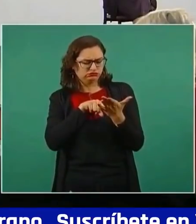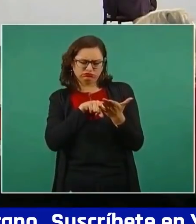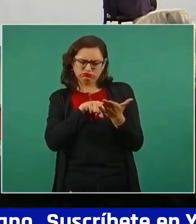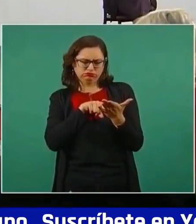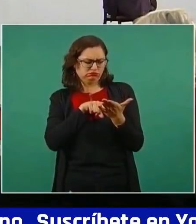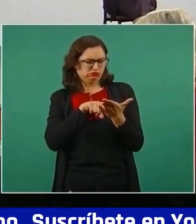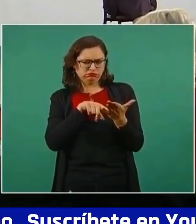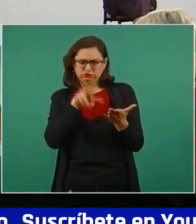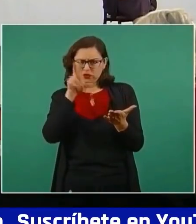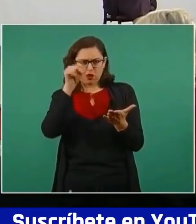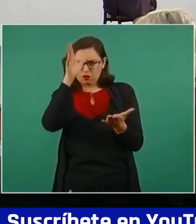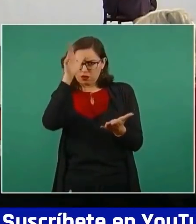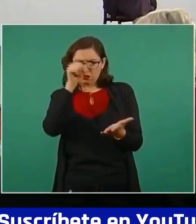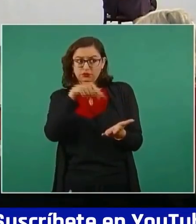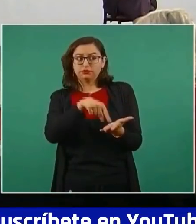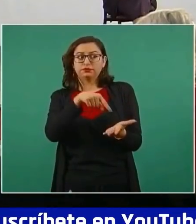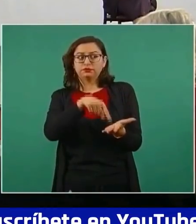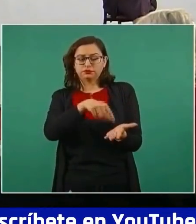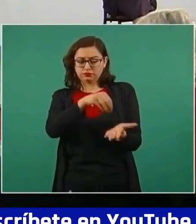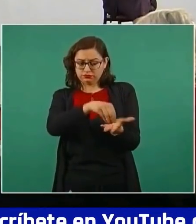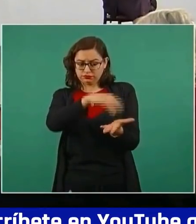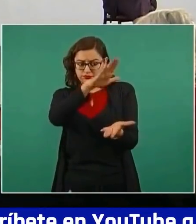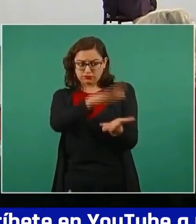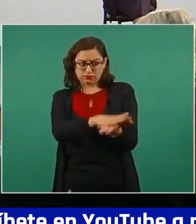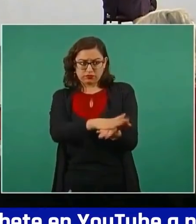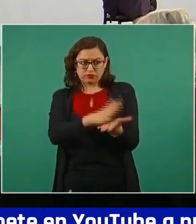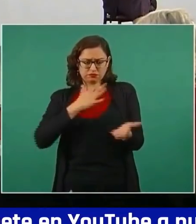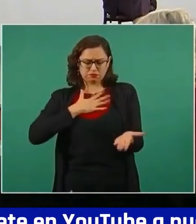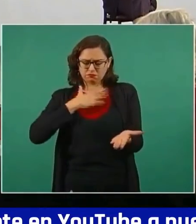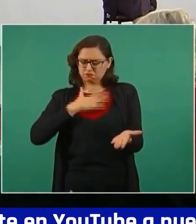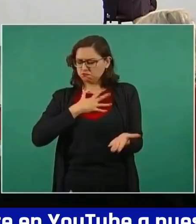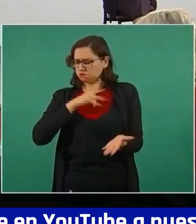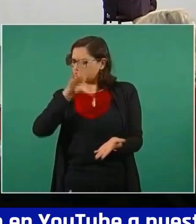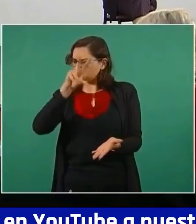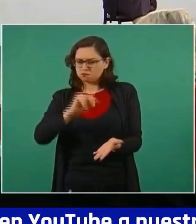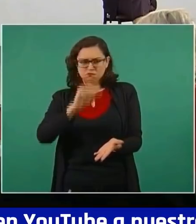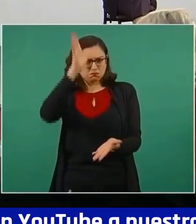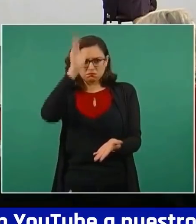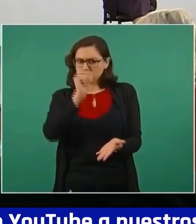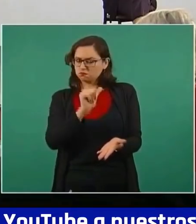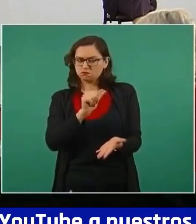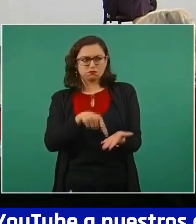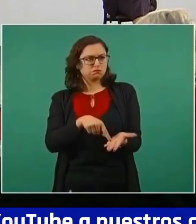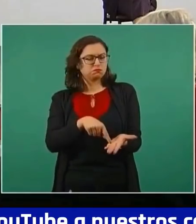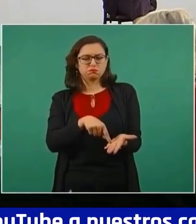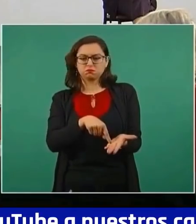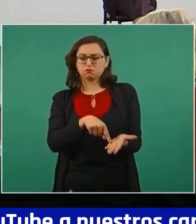y quedó asentado. Ahora sí que un voto particular.